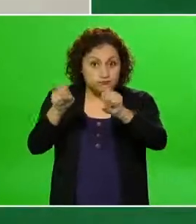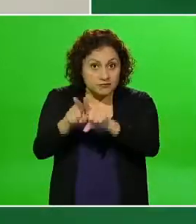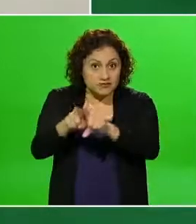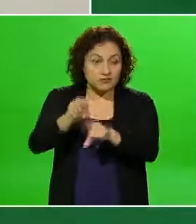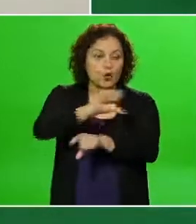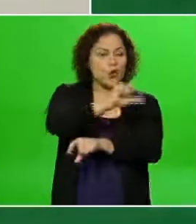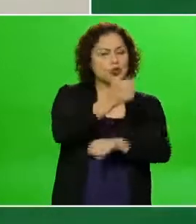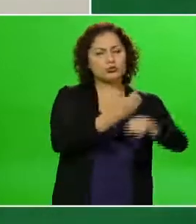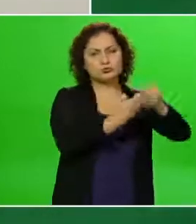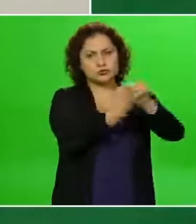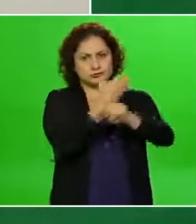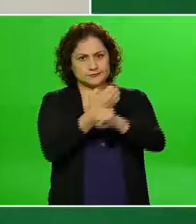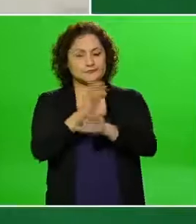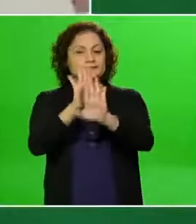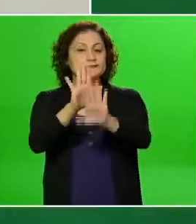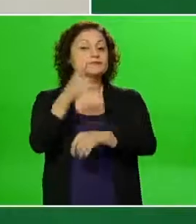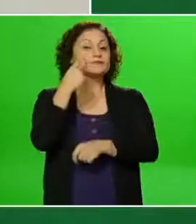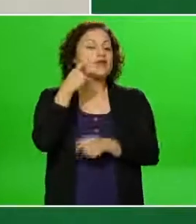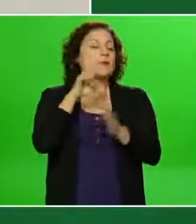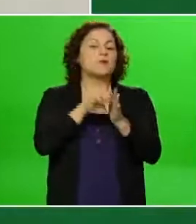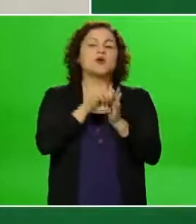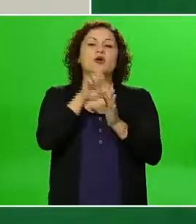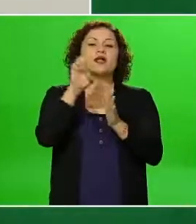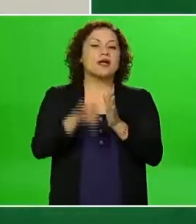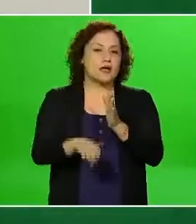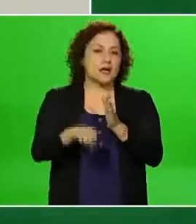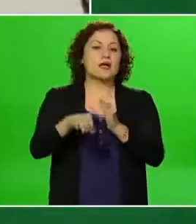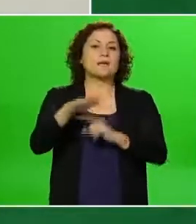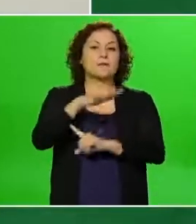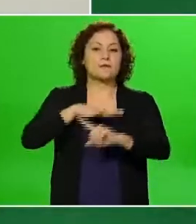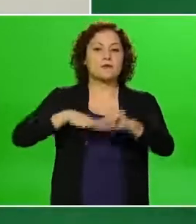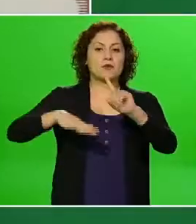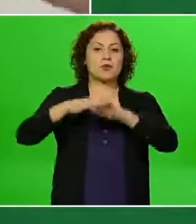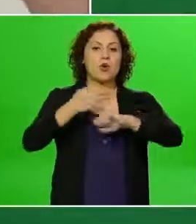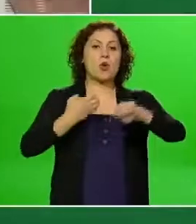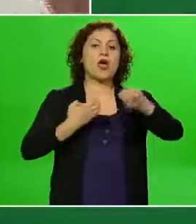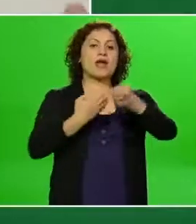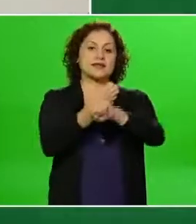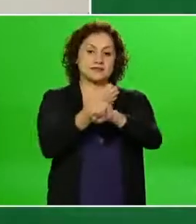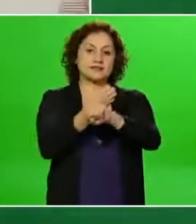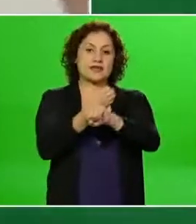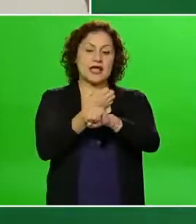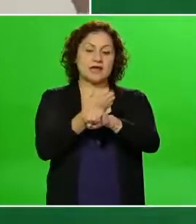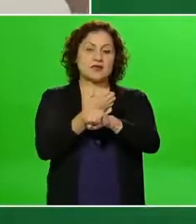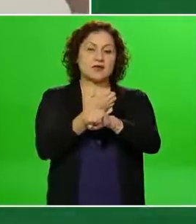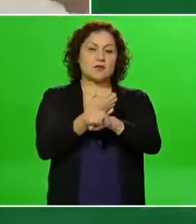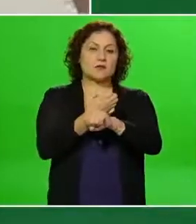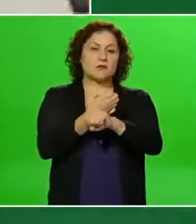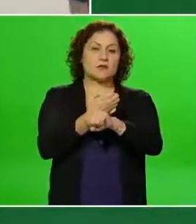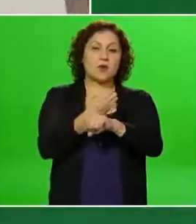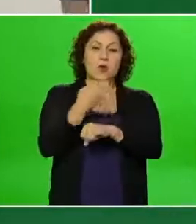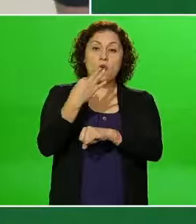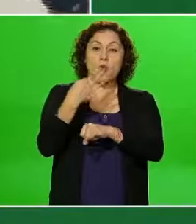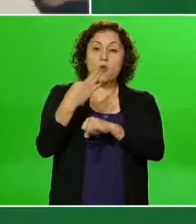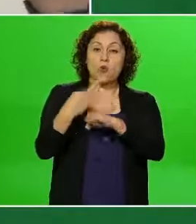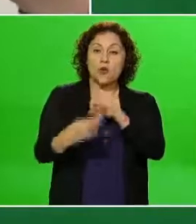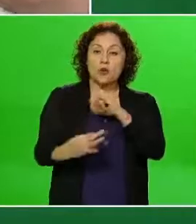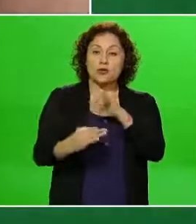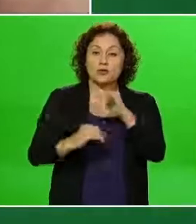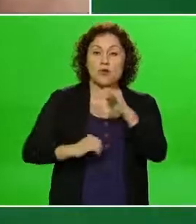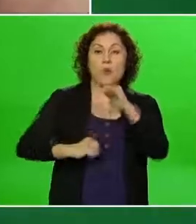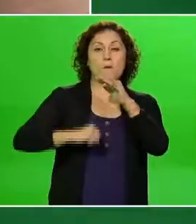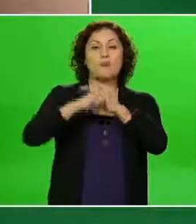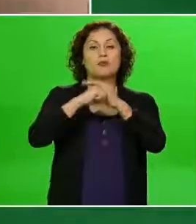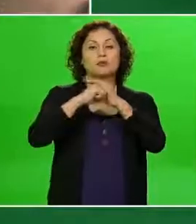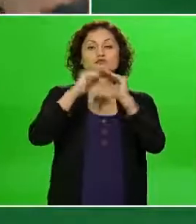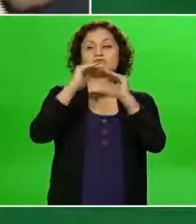que sucede? Cuando una entidad empieza a regresar de su segunda ola o de su último acme, de su último pico y